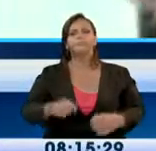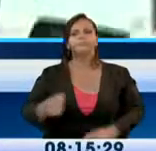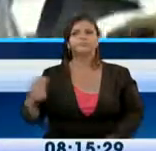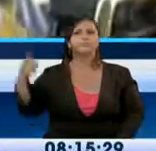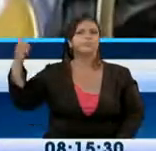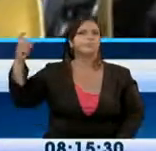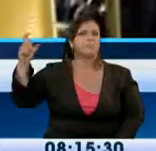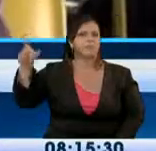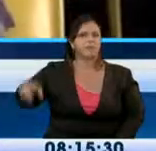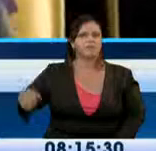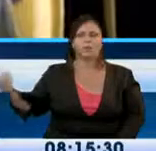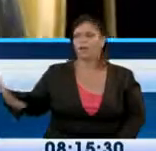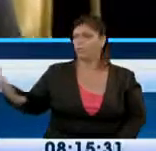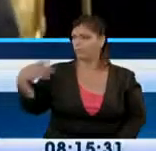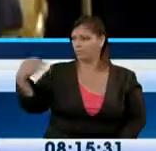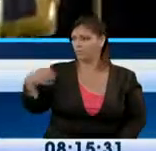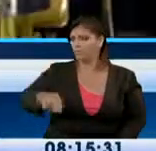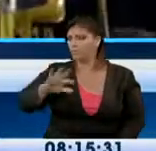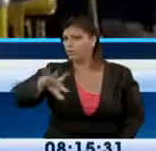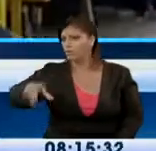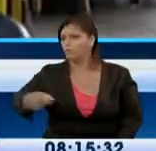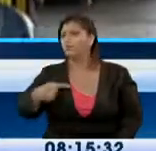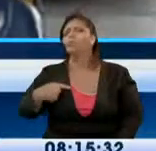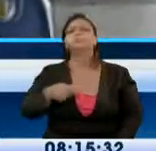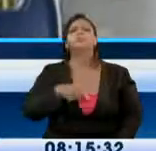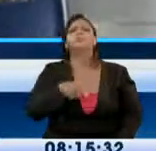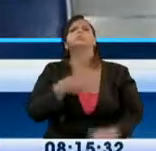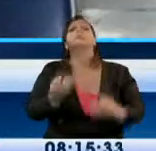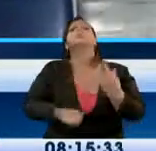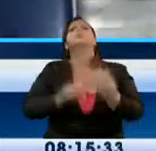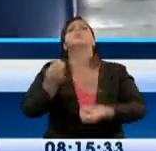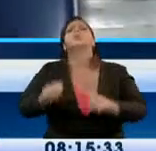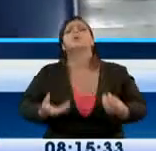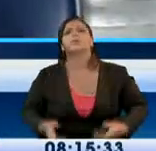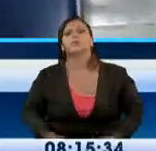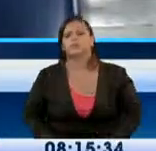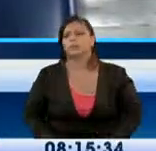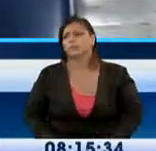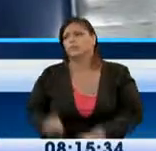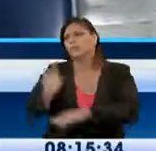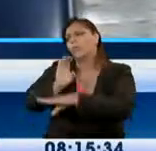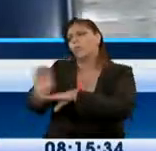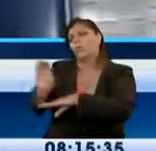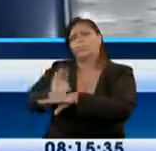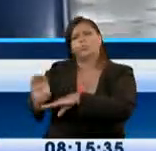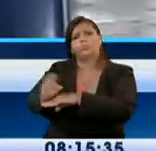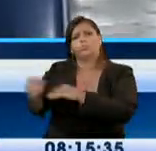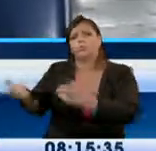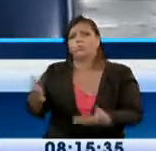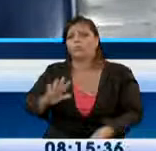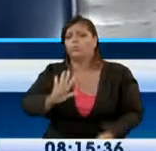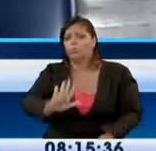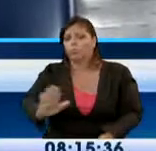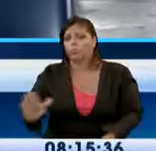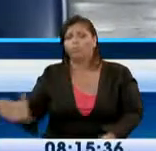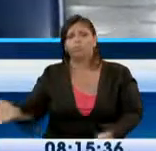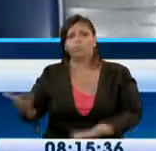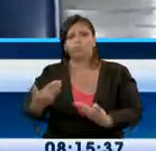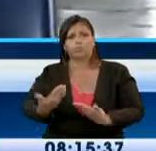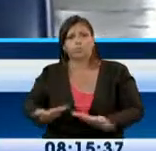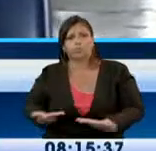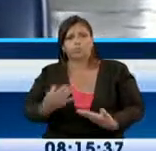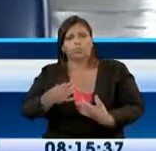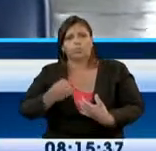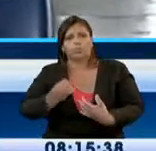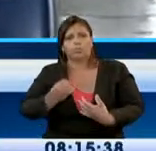está cometiendo una fechoría dentro del bus, ¿usted cuál es su reacción? Aconsejarles a los usuarios de que tengan cuidado con sus pertenencias